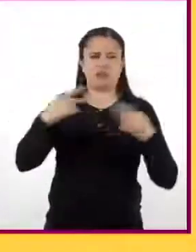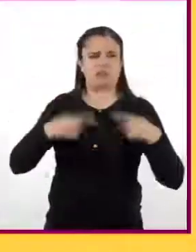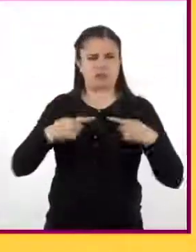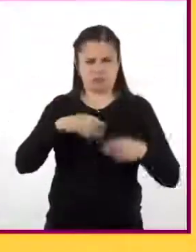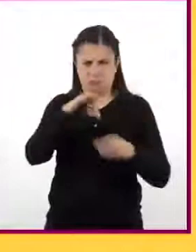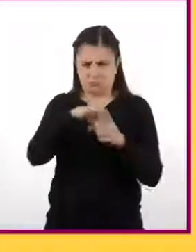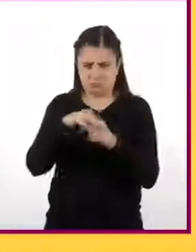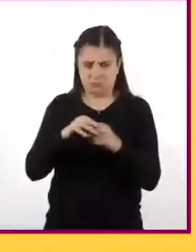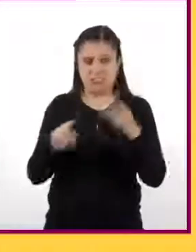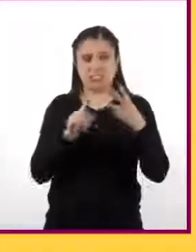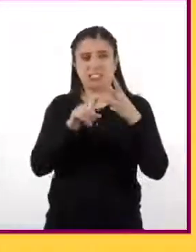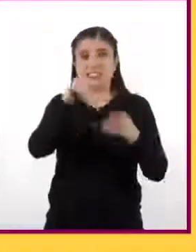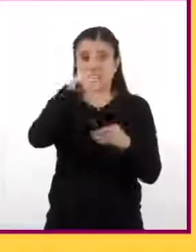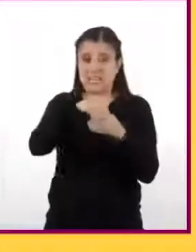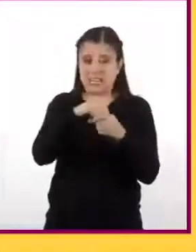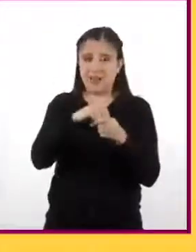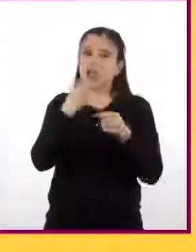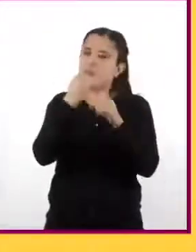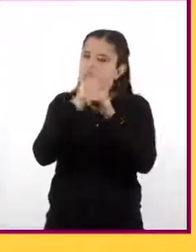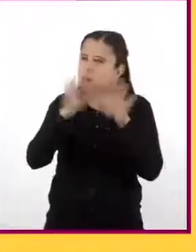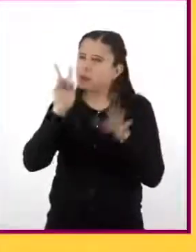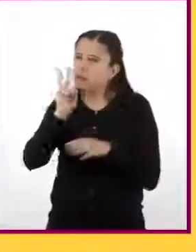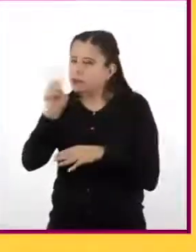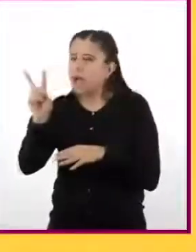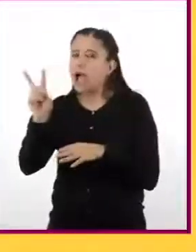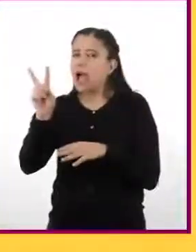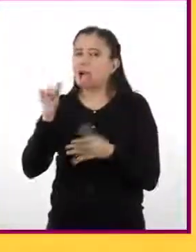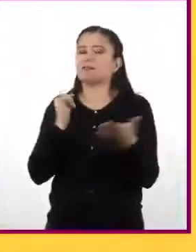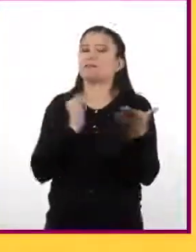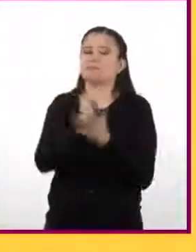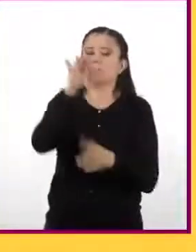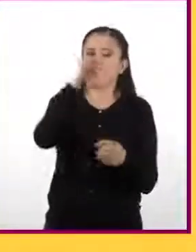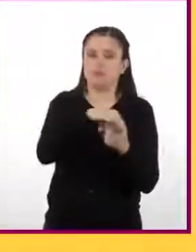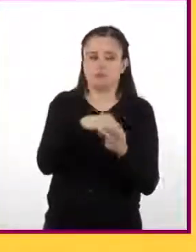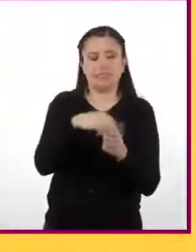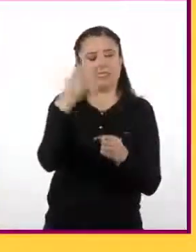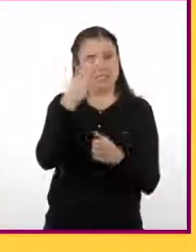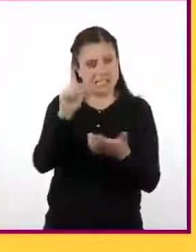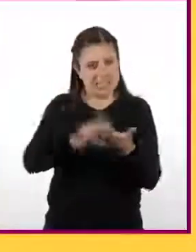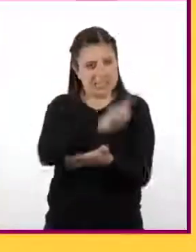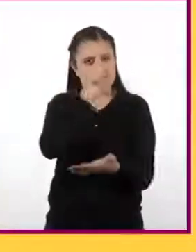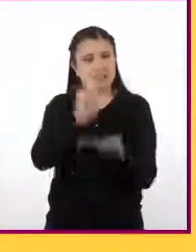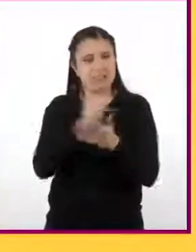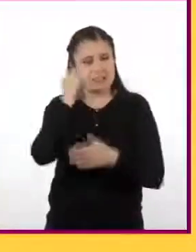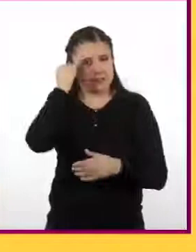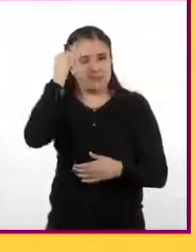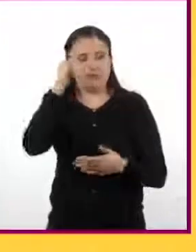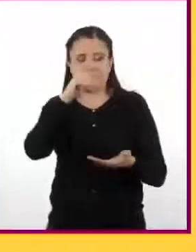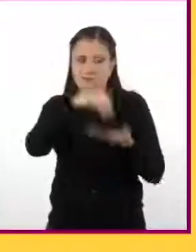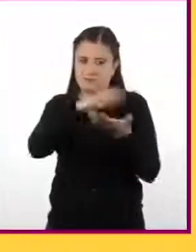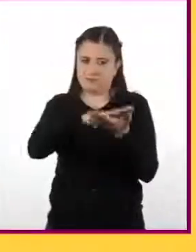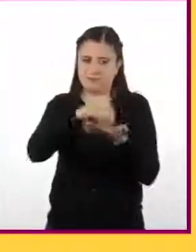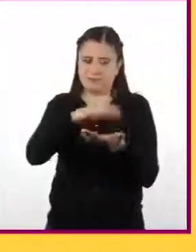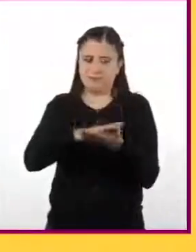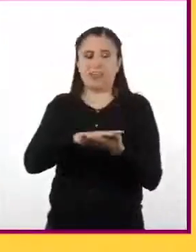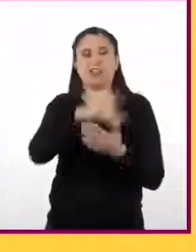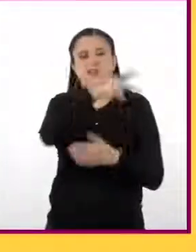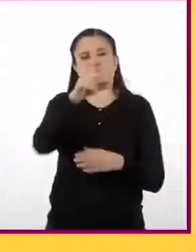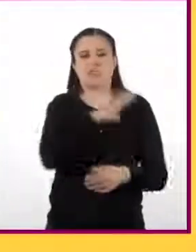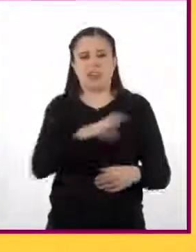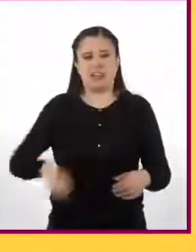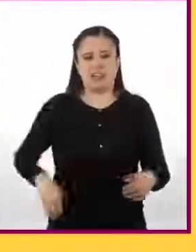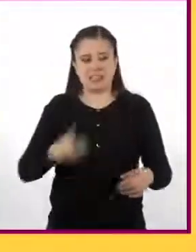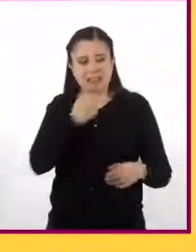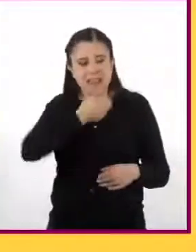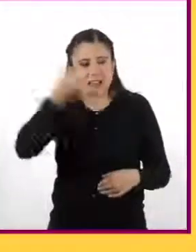secreto e informado. Para ello, se necesita crear leyes que indiquen a los candidatos, a los partidos y a